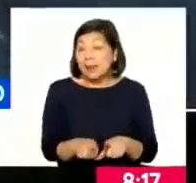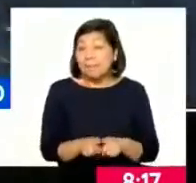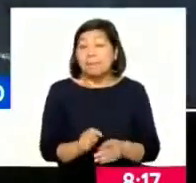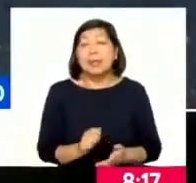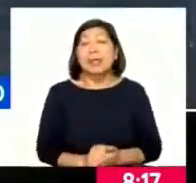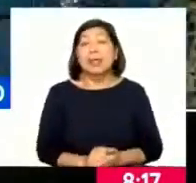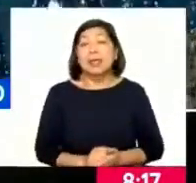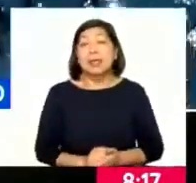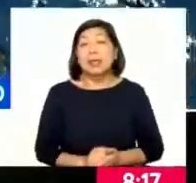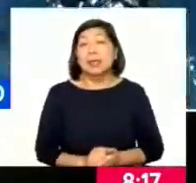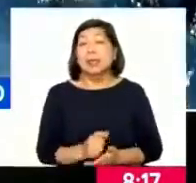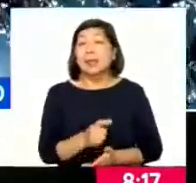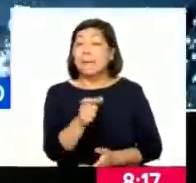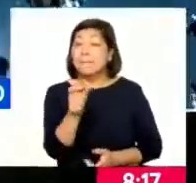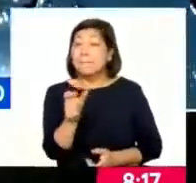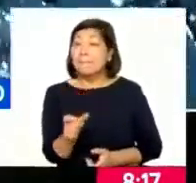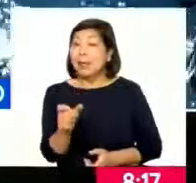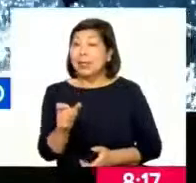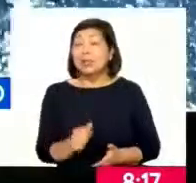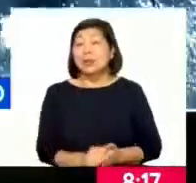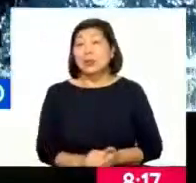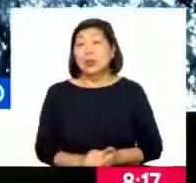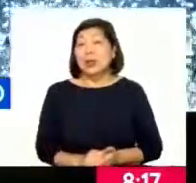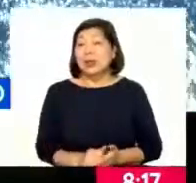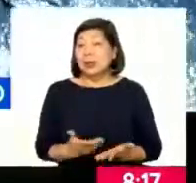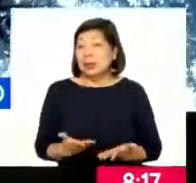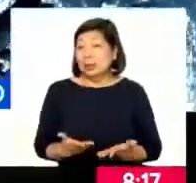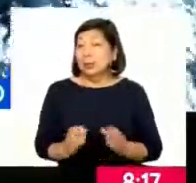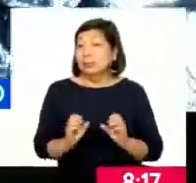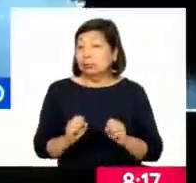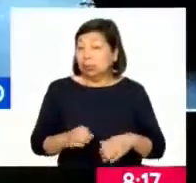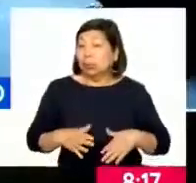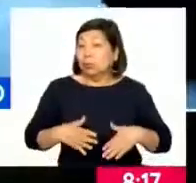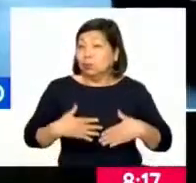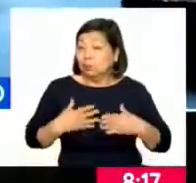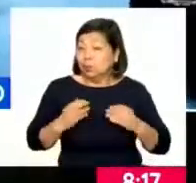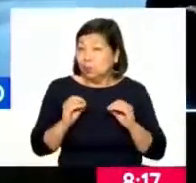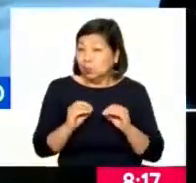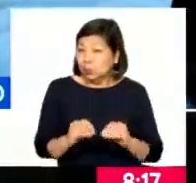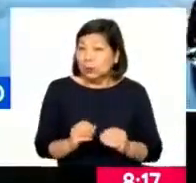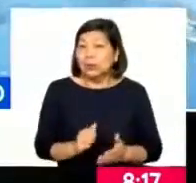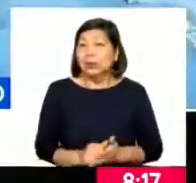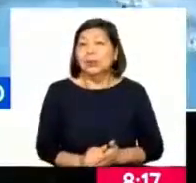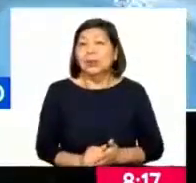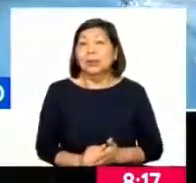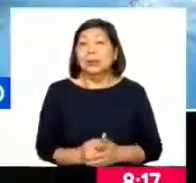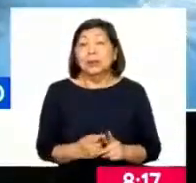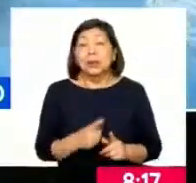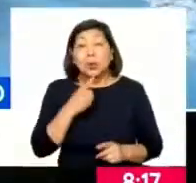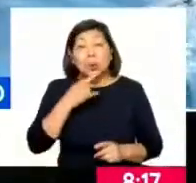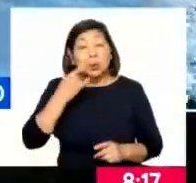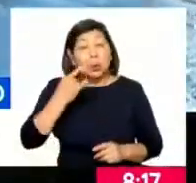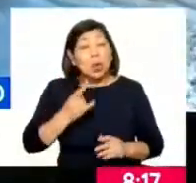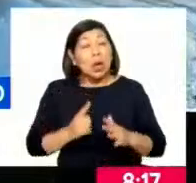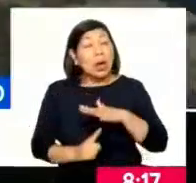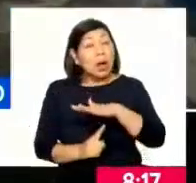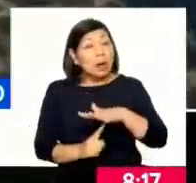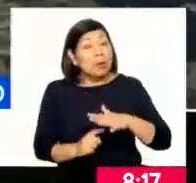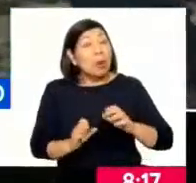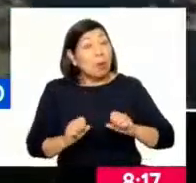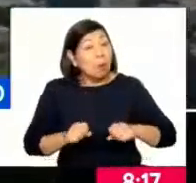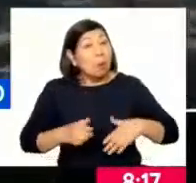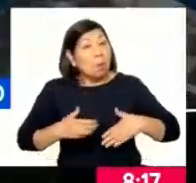a cientos de ciudadanos. ¿Es propicio que esta declaratoria de emergencia ambiental